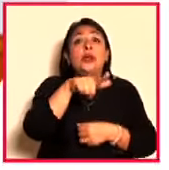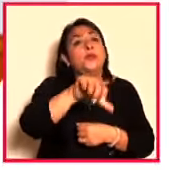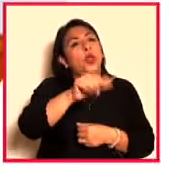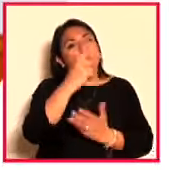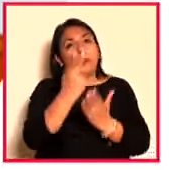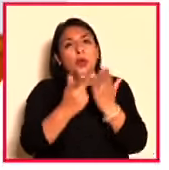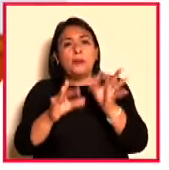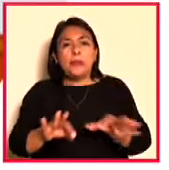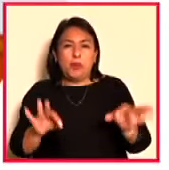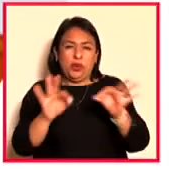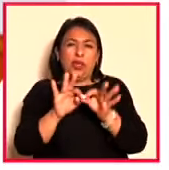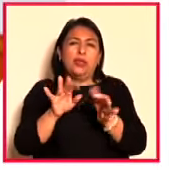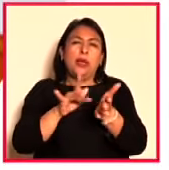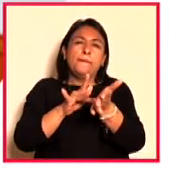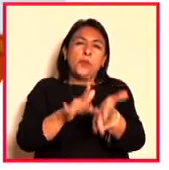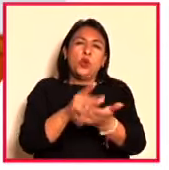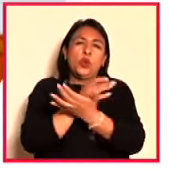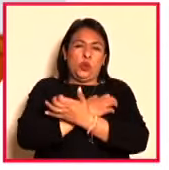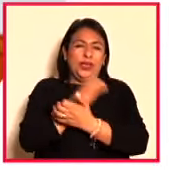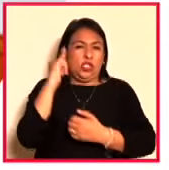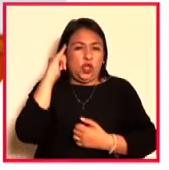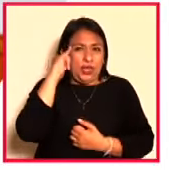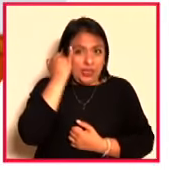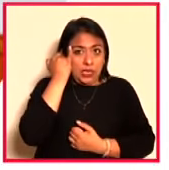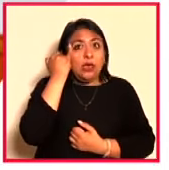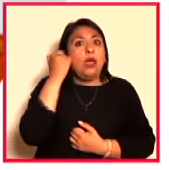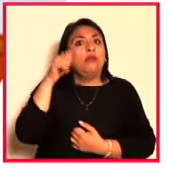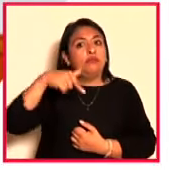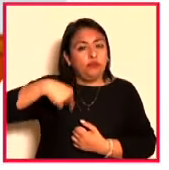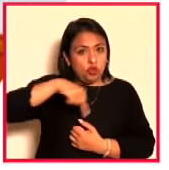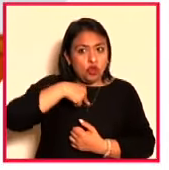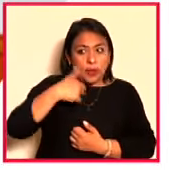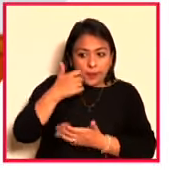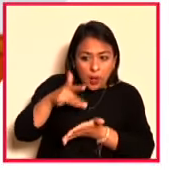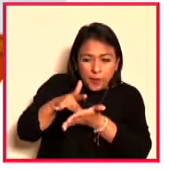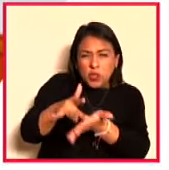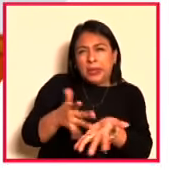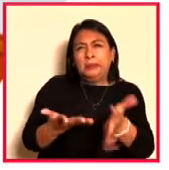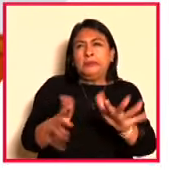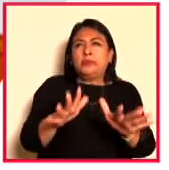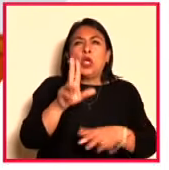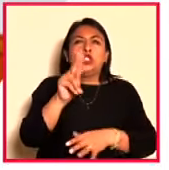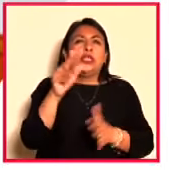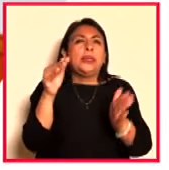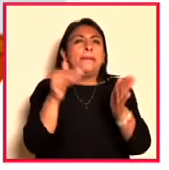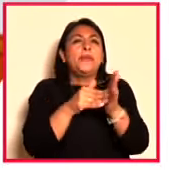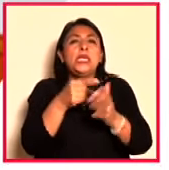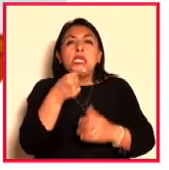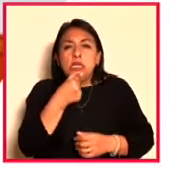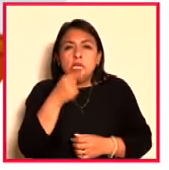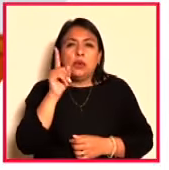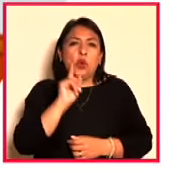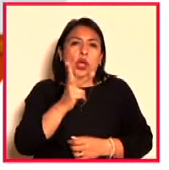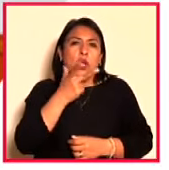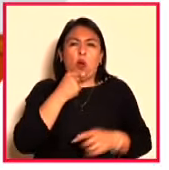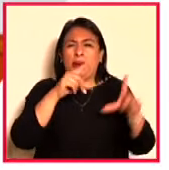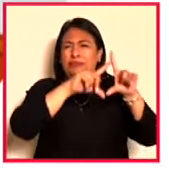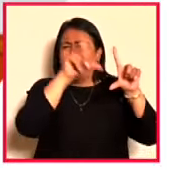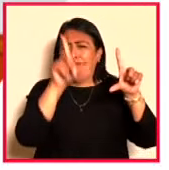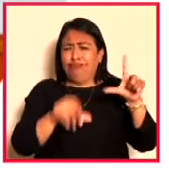Programa de Apoyo a la Educación Indígena, en donde estamos apoyando alrededor de 80 mil niñas y niños en todo el país